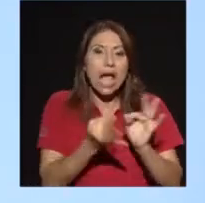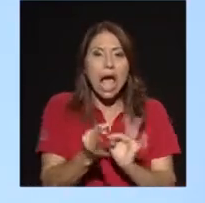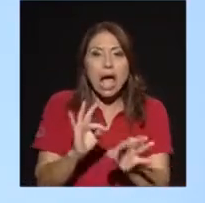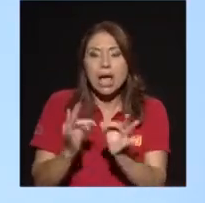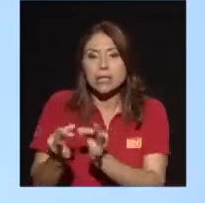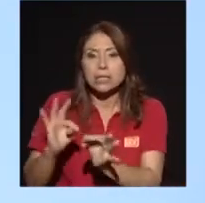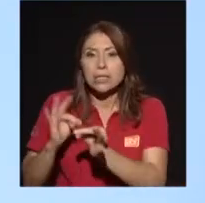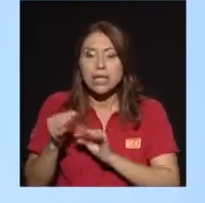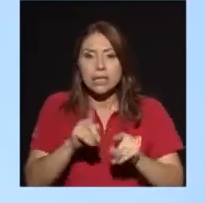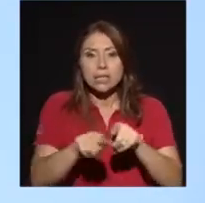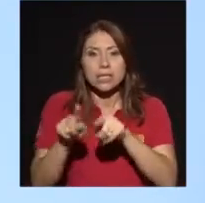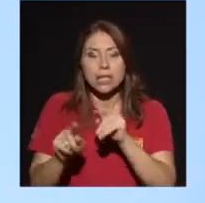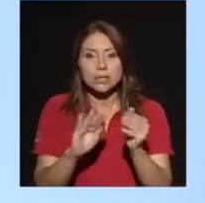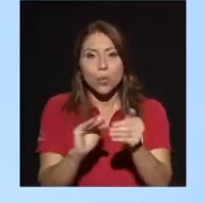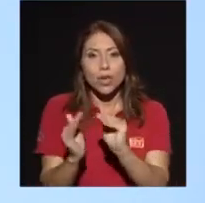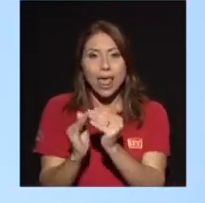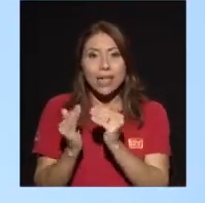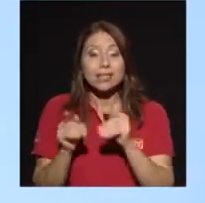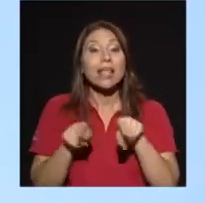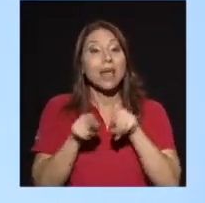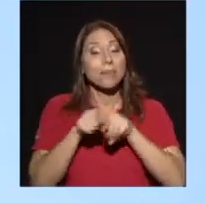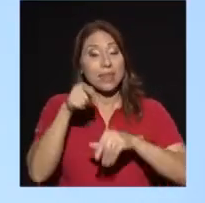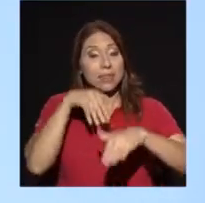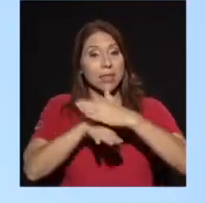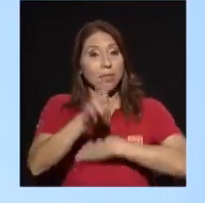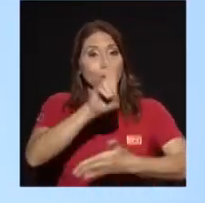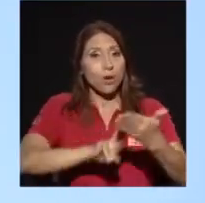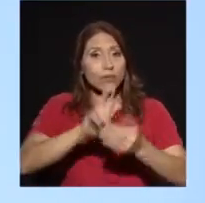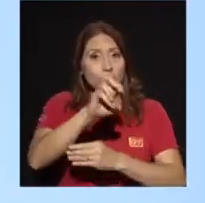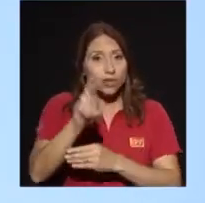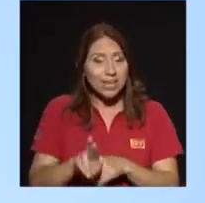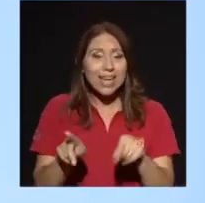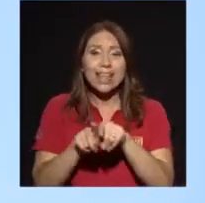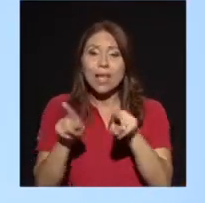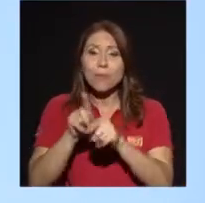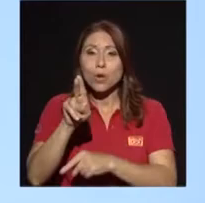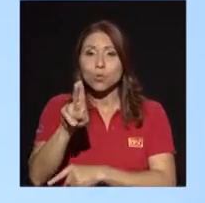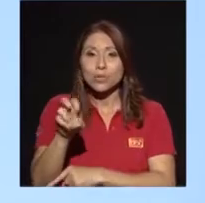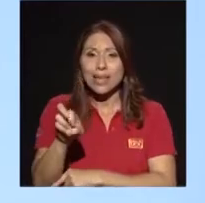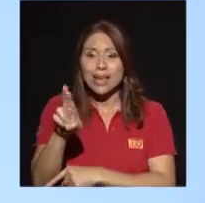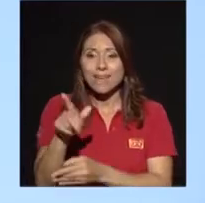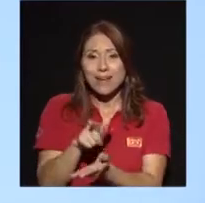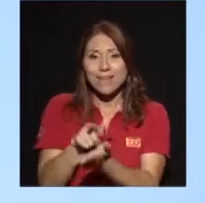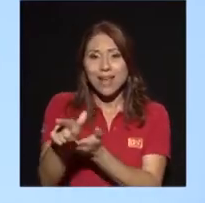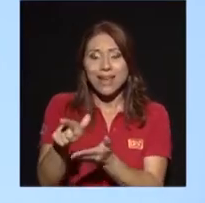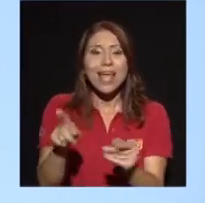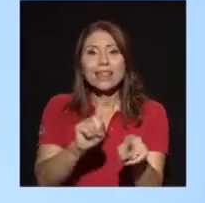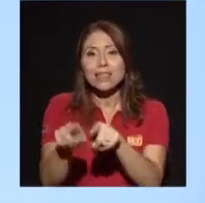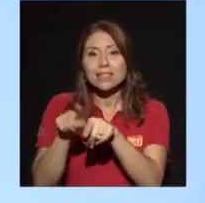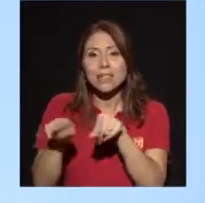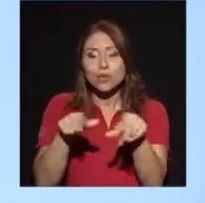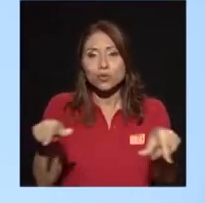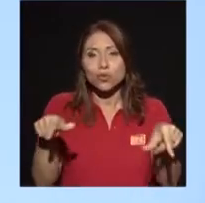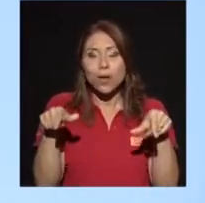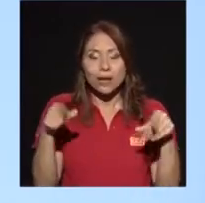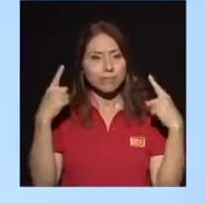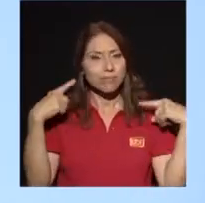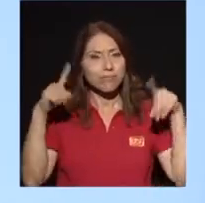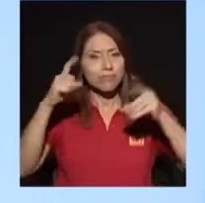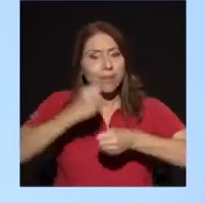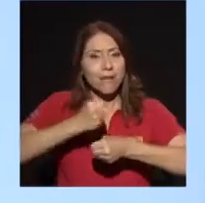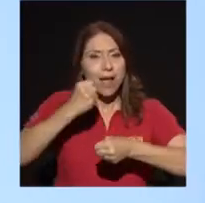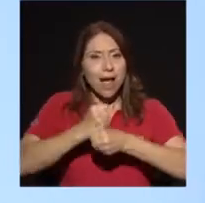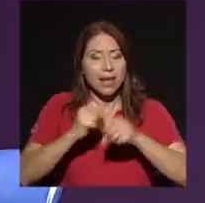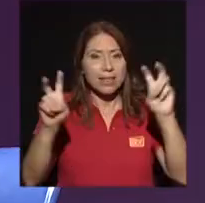comunidades, también dentro de la Universidad de Costa Rica, en la sede de Liberia y en distintos espacios se ha logrado también empezar a trabajar el